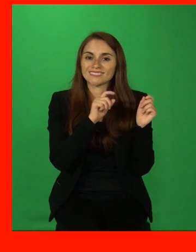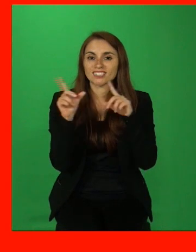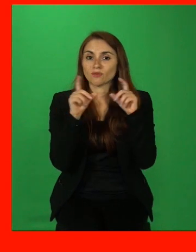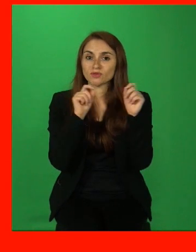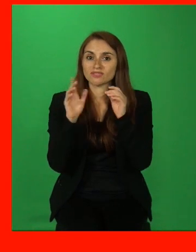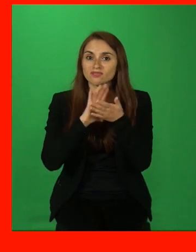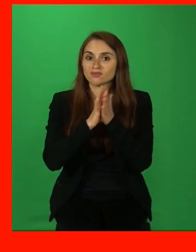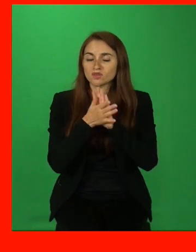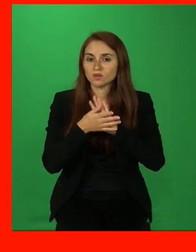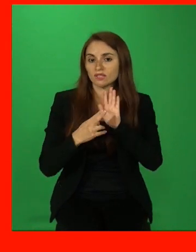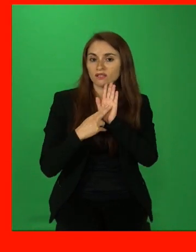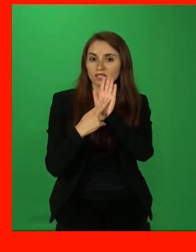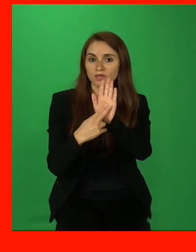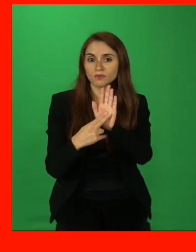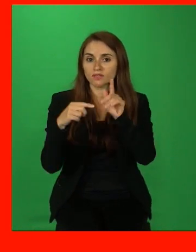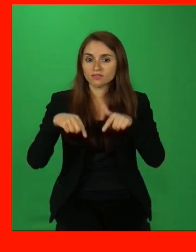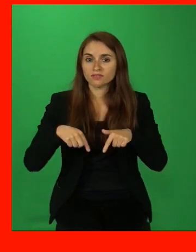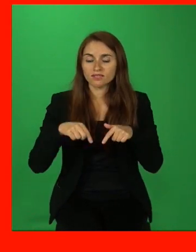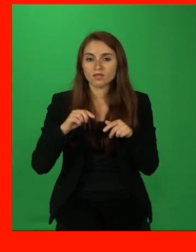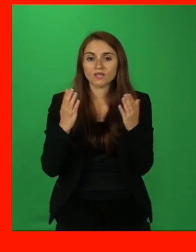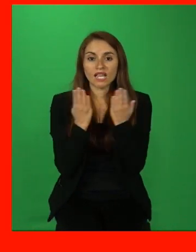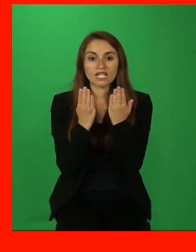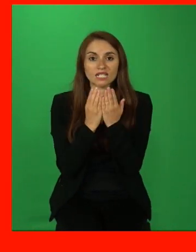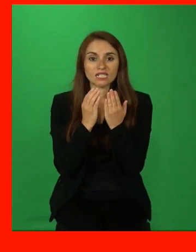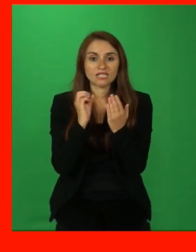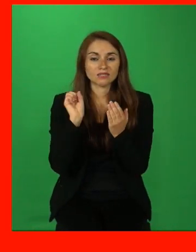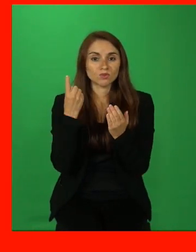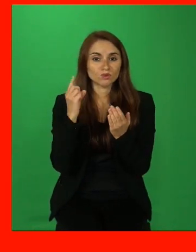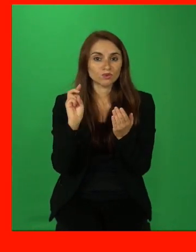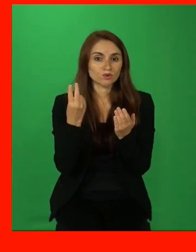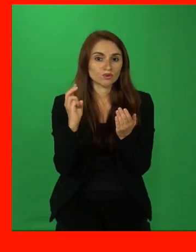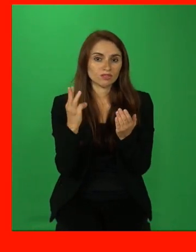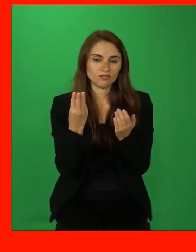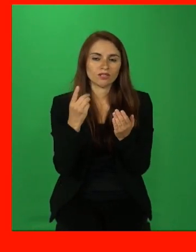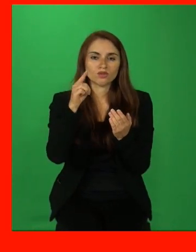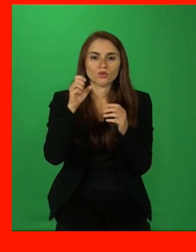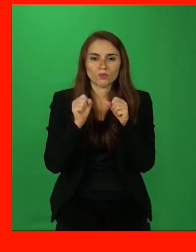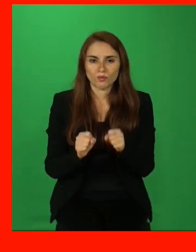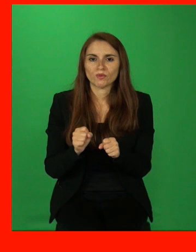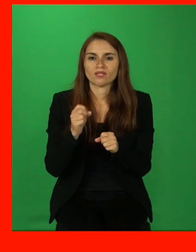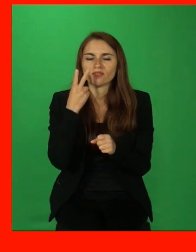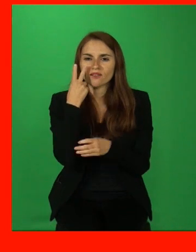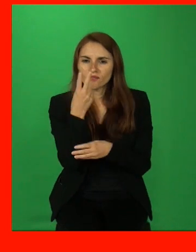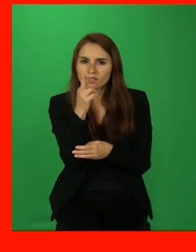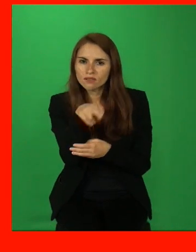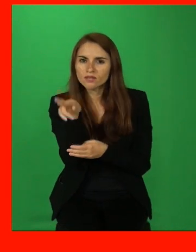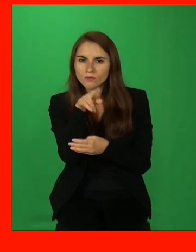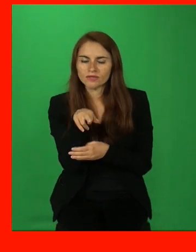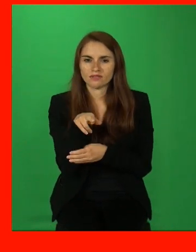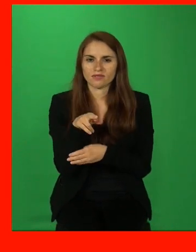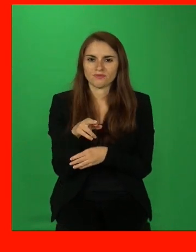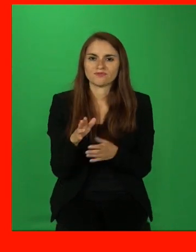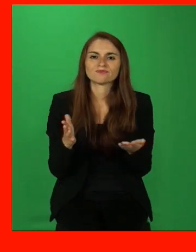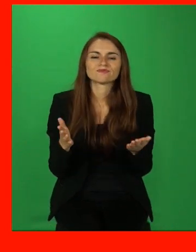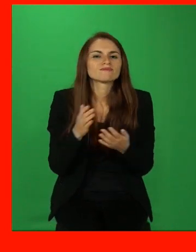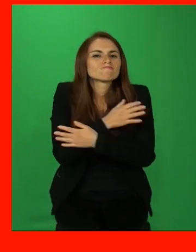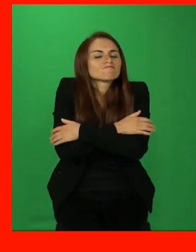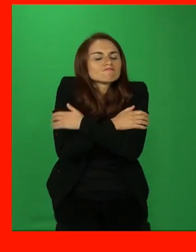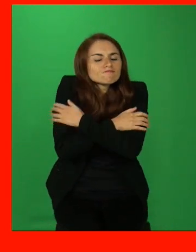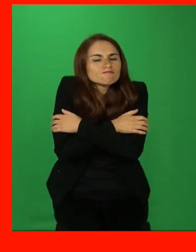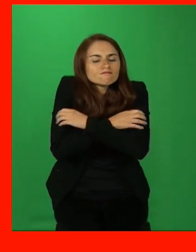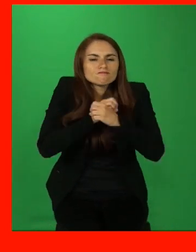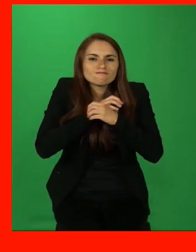estado usando en estas tres clases y que las puedes trabajar en tu casa para reforzar te mando un abrazo